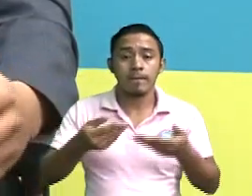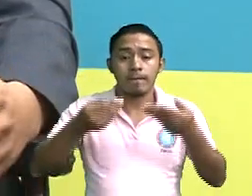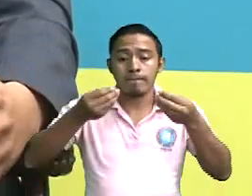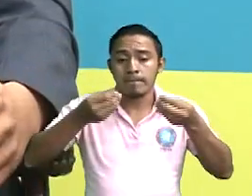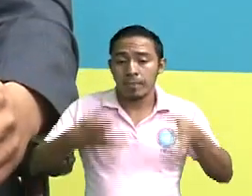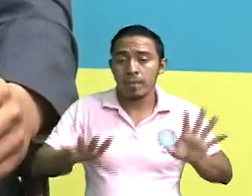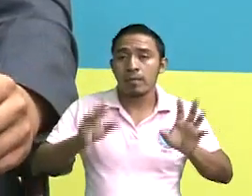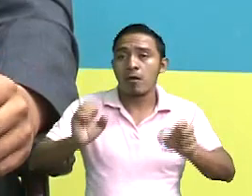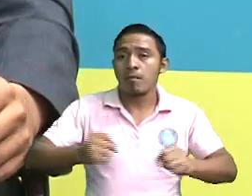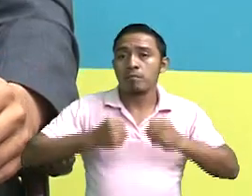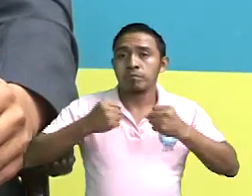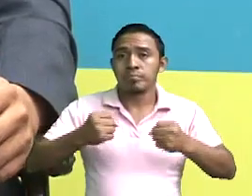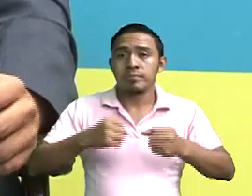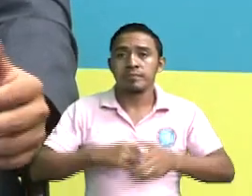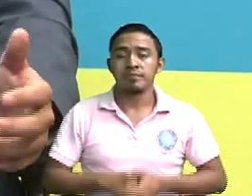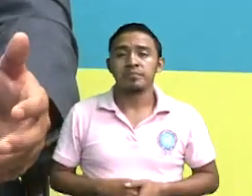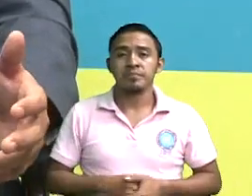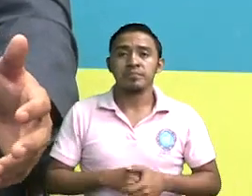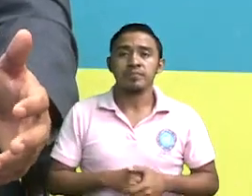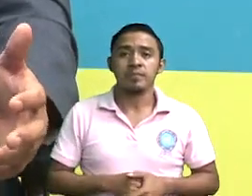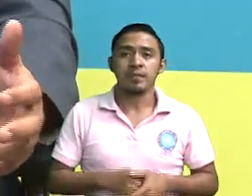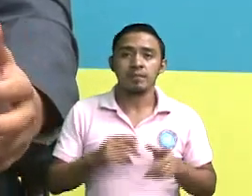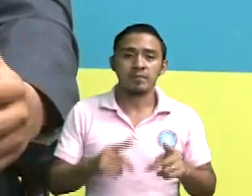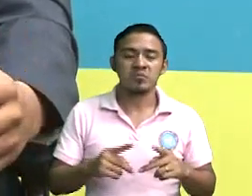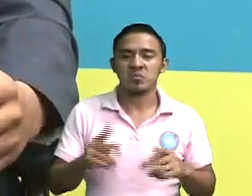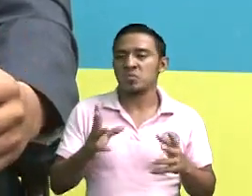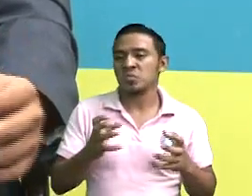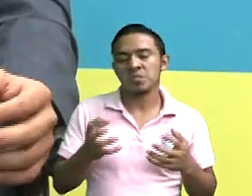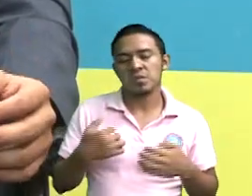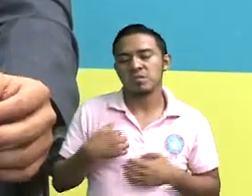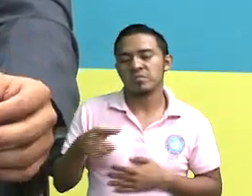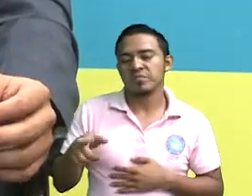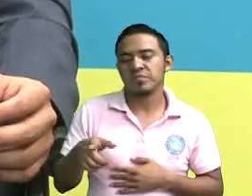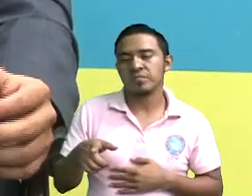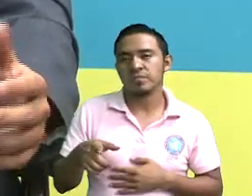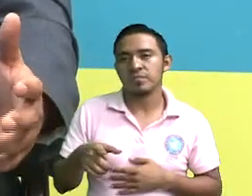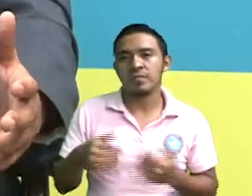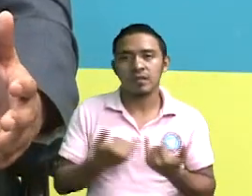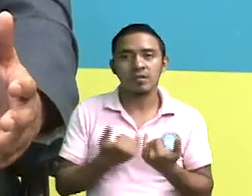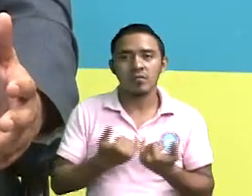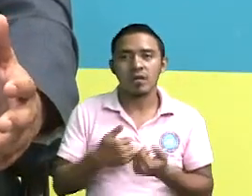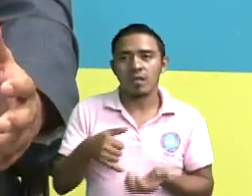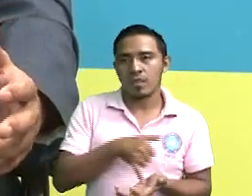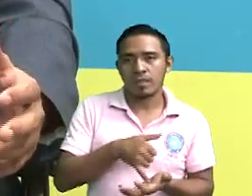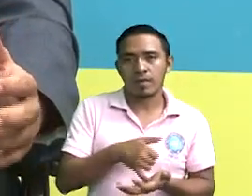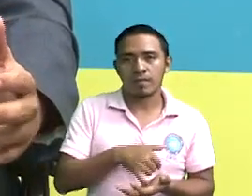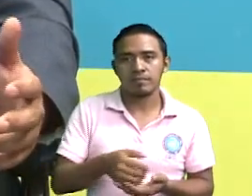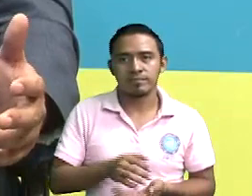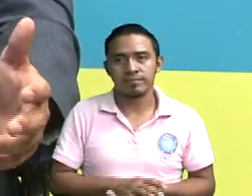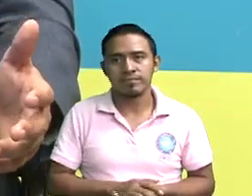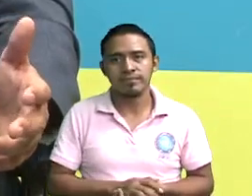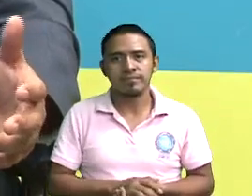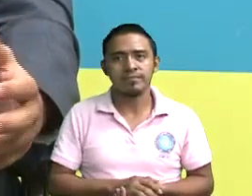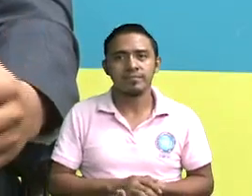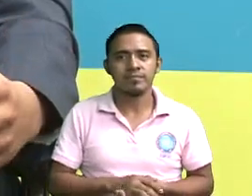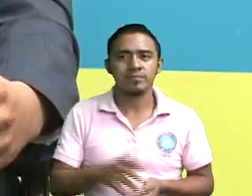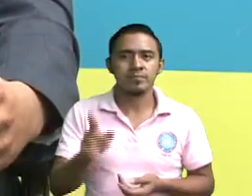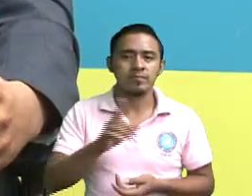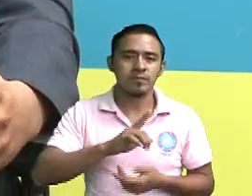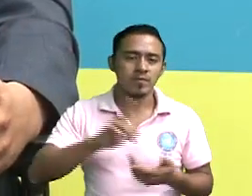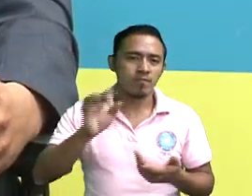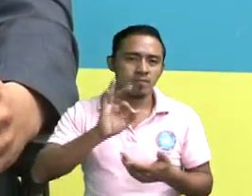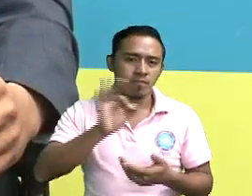fuerza. A veces el paciente no tiene ánimo de hacer algo y él siente eso como debilidad en un término